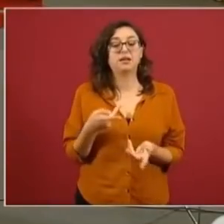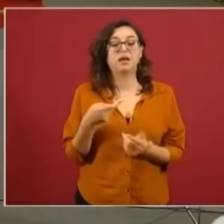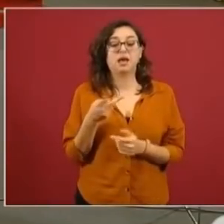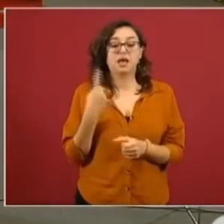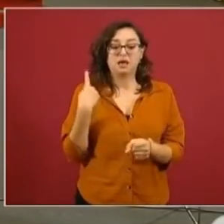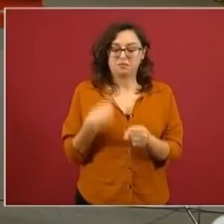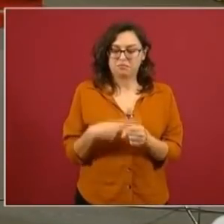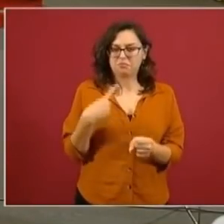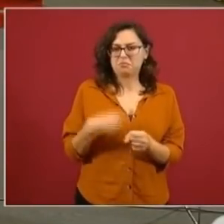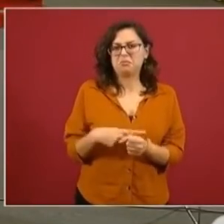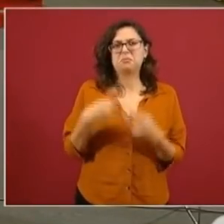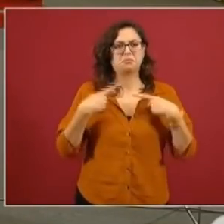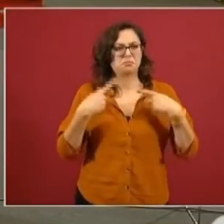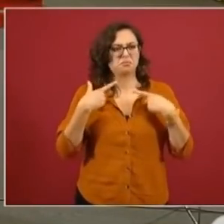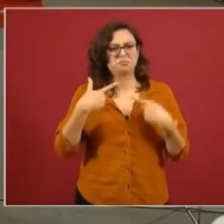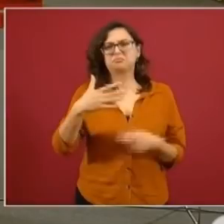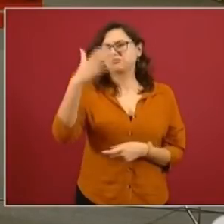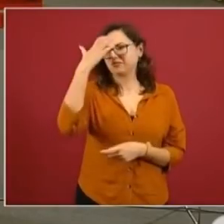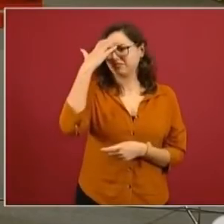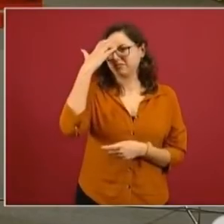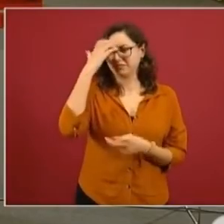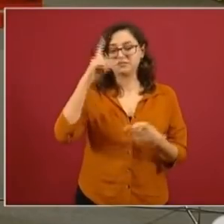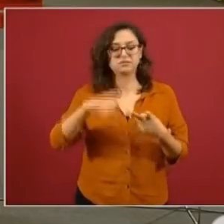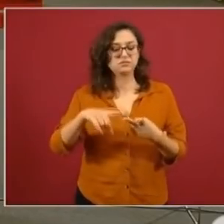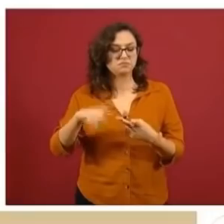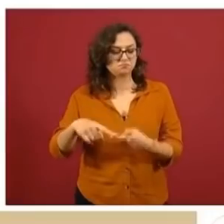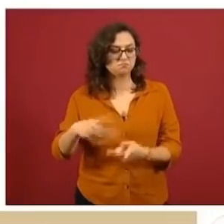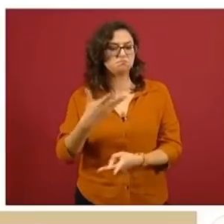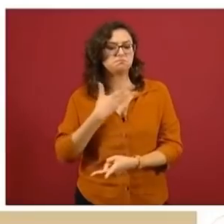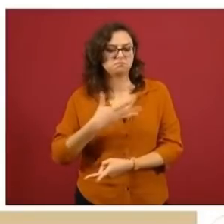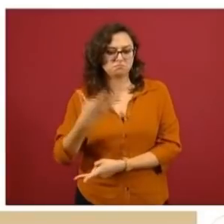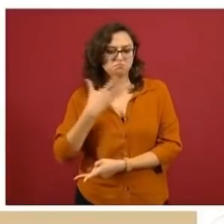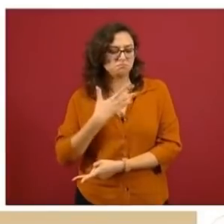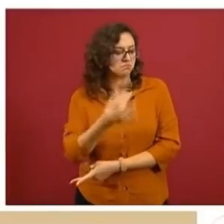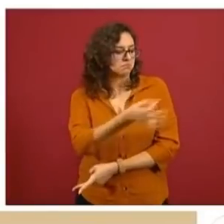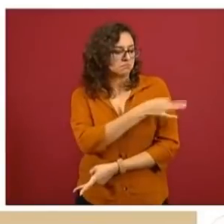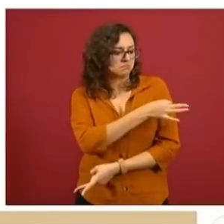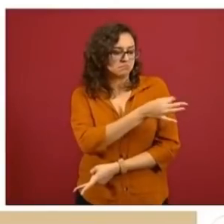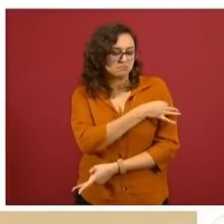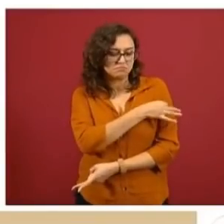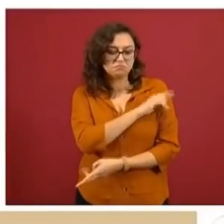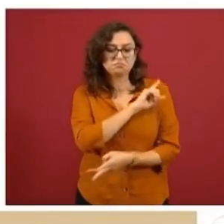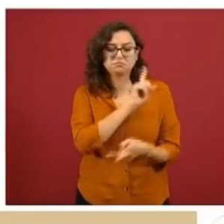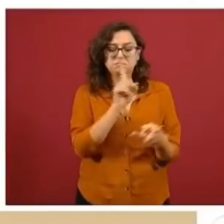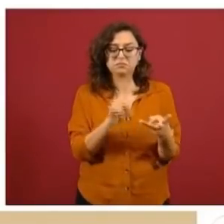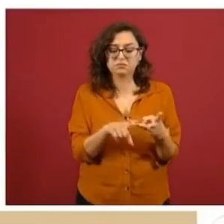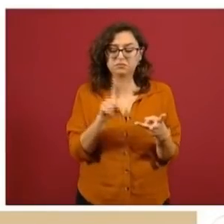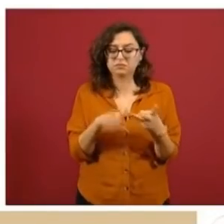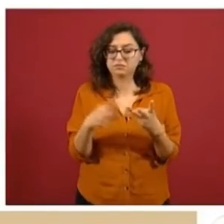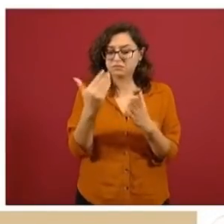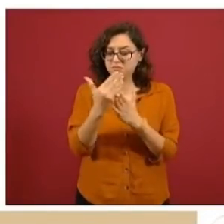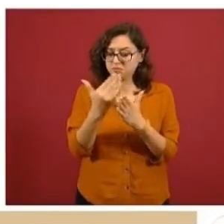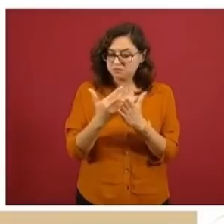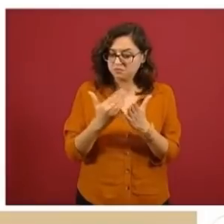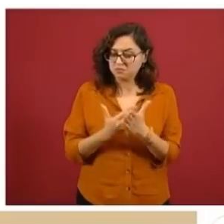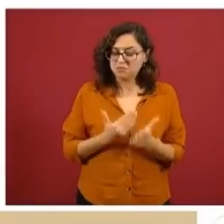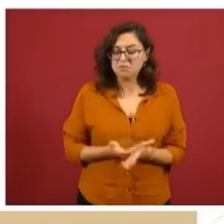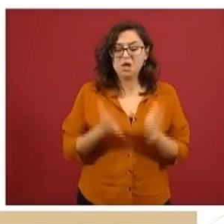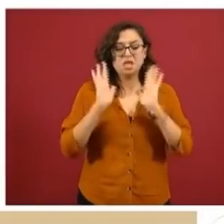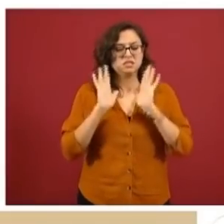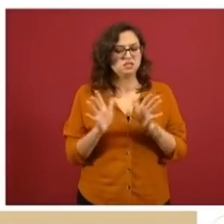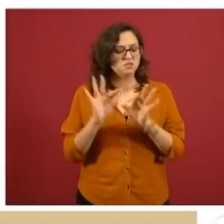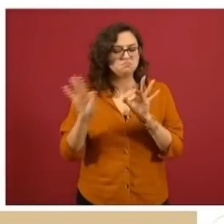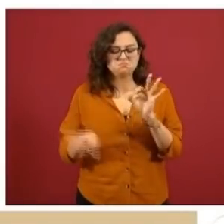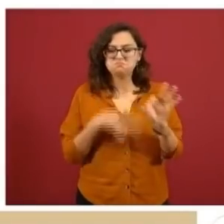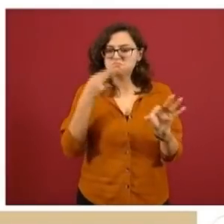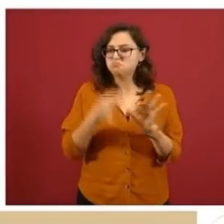es conocida. Contamos con vacuna, hay estrategias específicas ya probadas e implementadas que están de